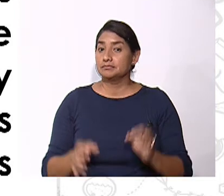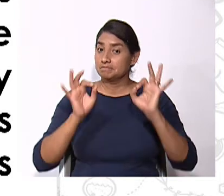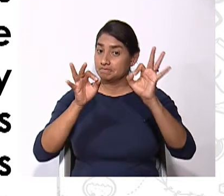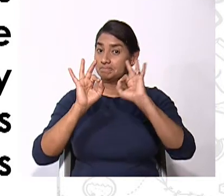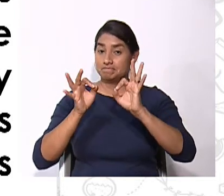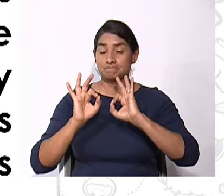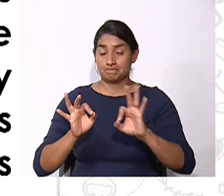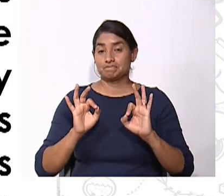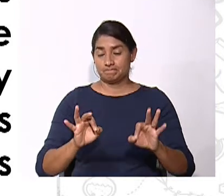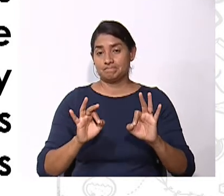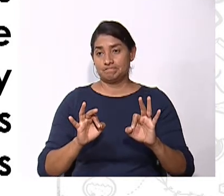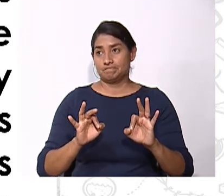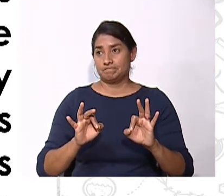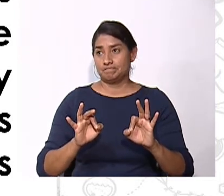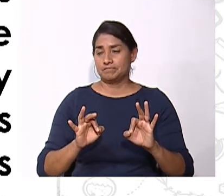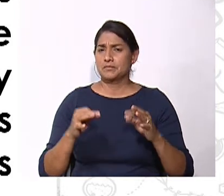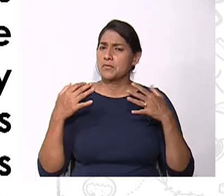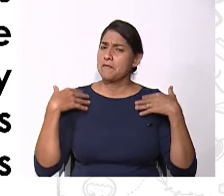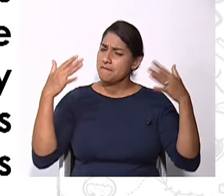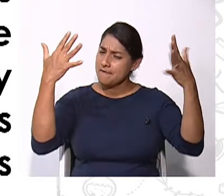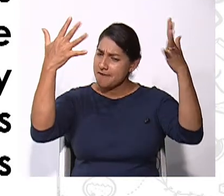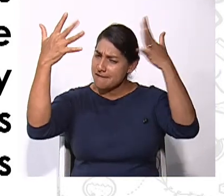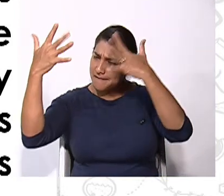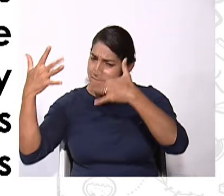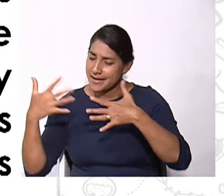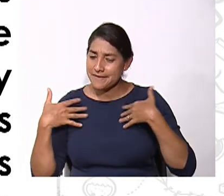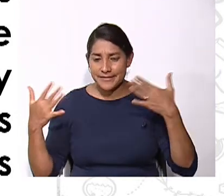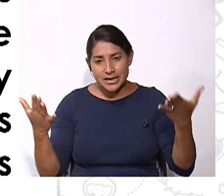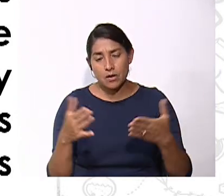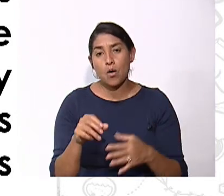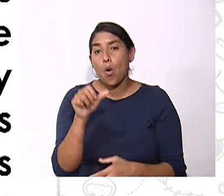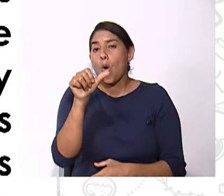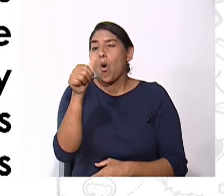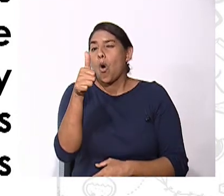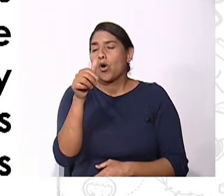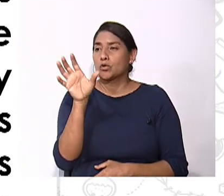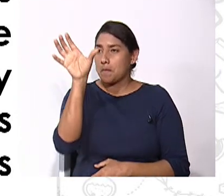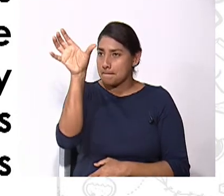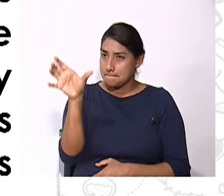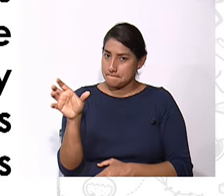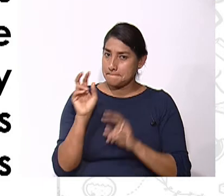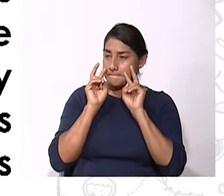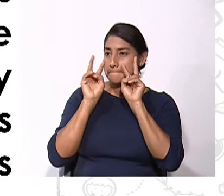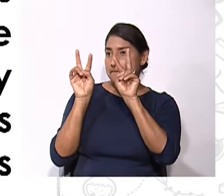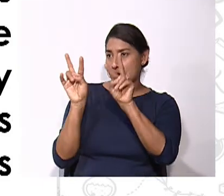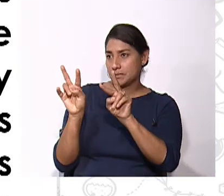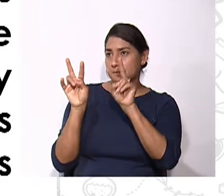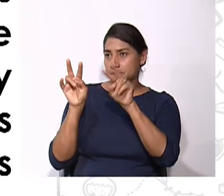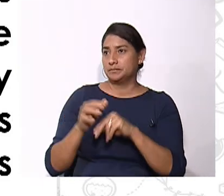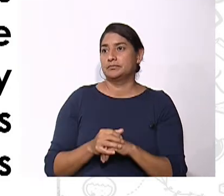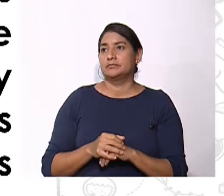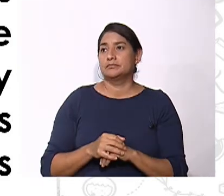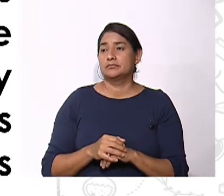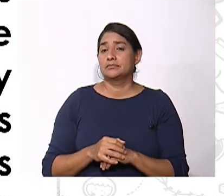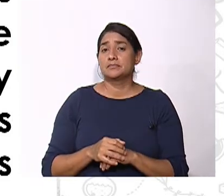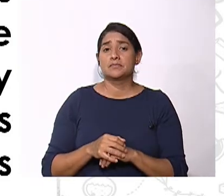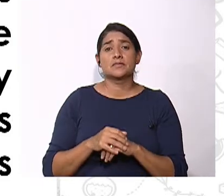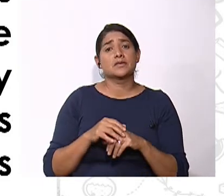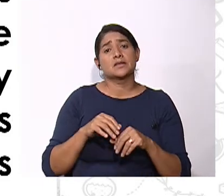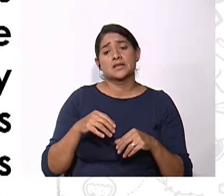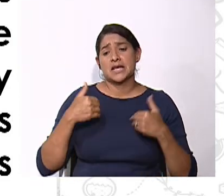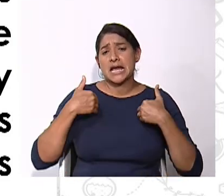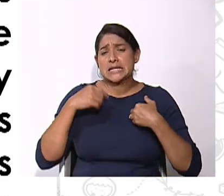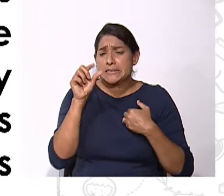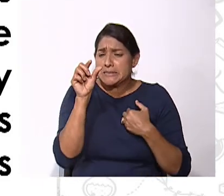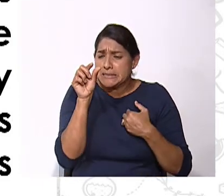Muy bien, los felicito. Ahora les voy a dar otro texto. Dice, las termitas, una especie